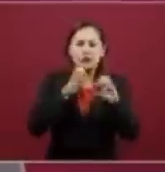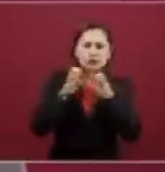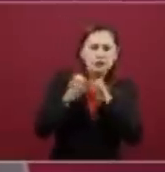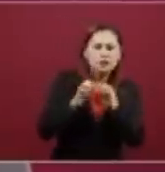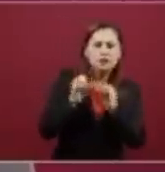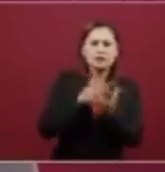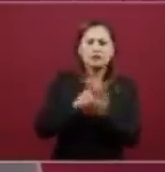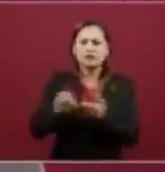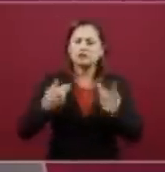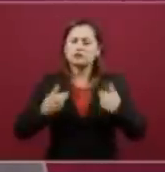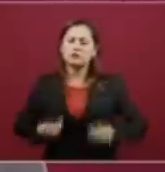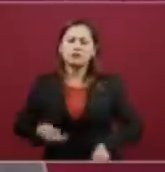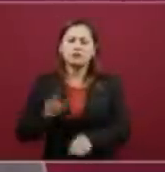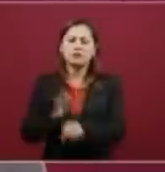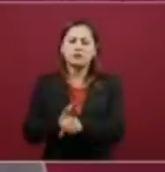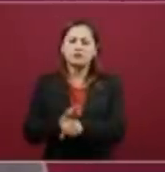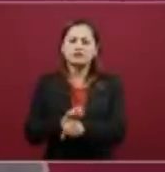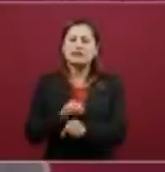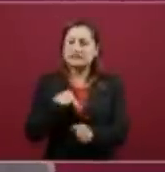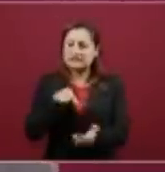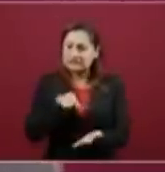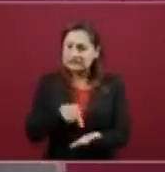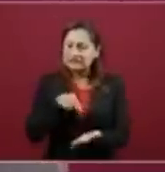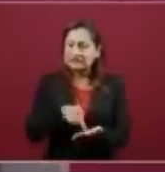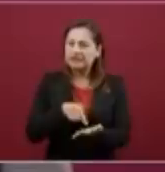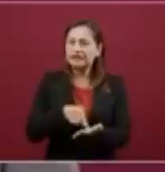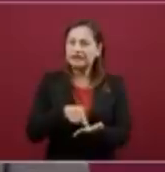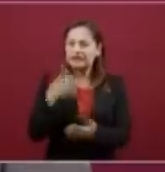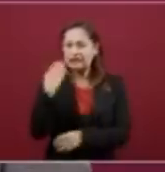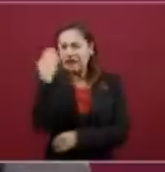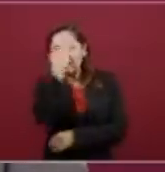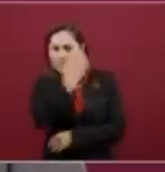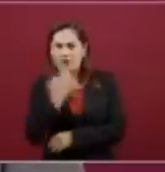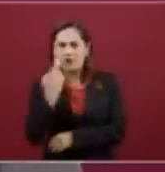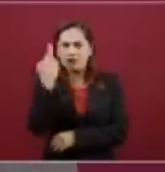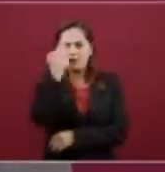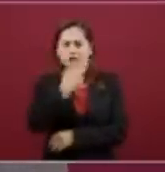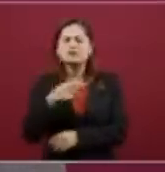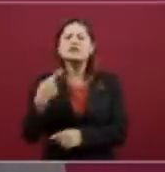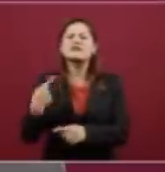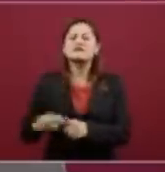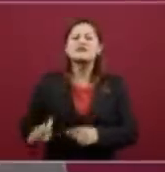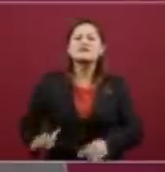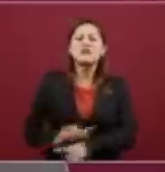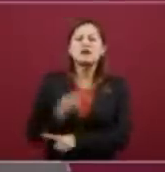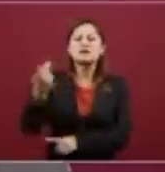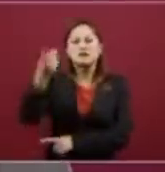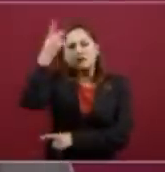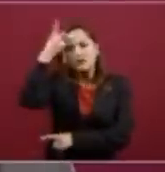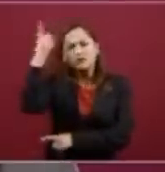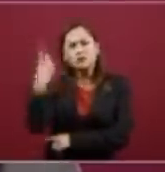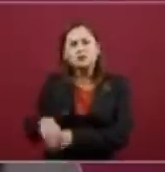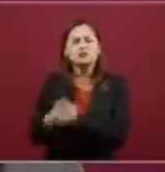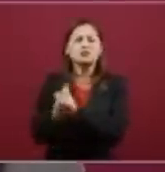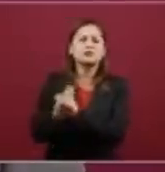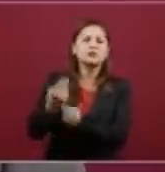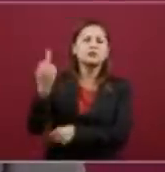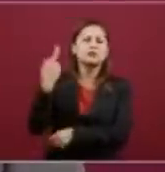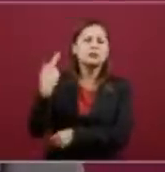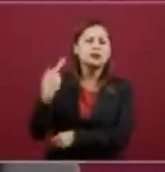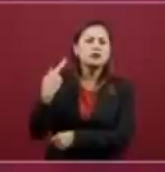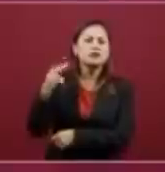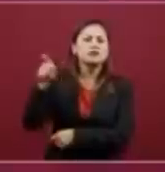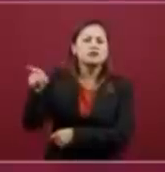evaluar la responsabilidad de los dueños de los medios y particularmente de quienes gozan de concesiones